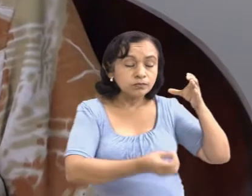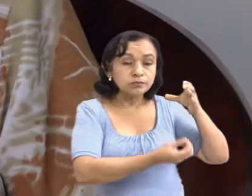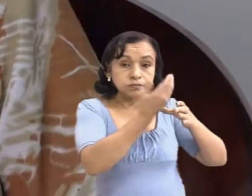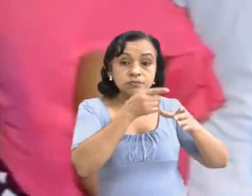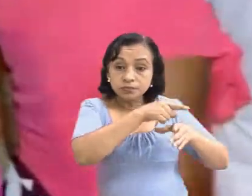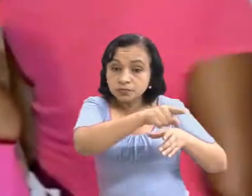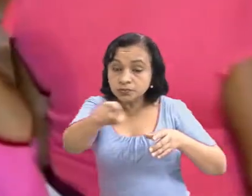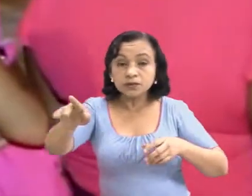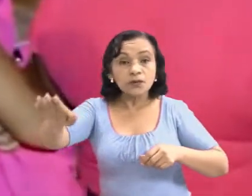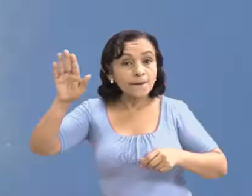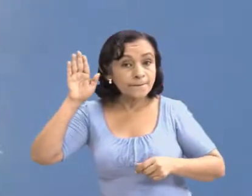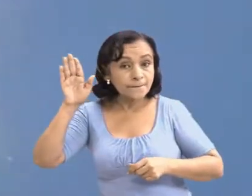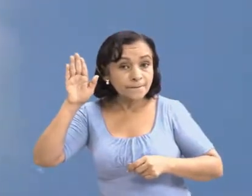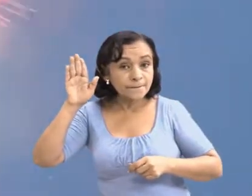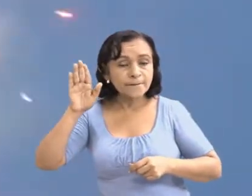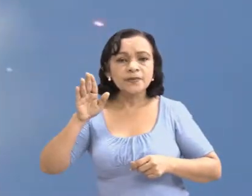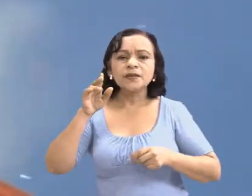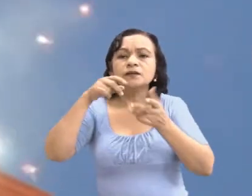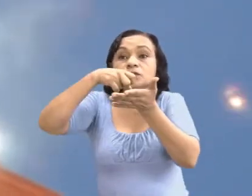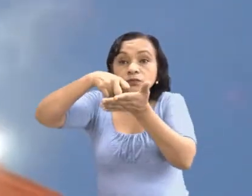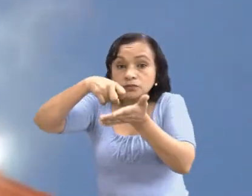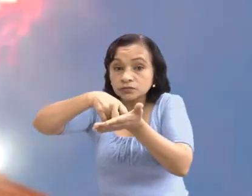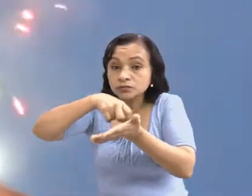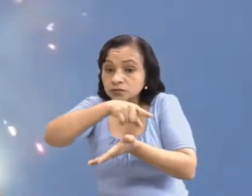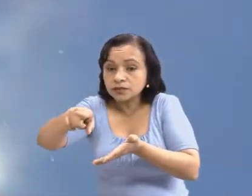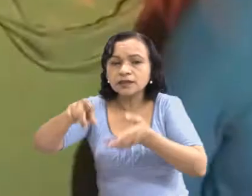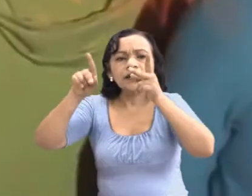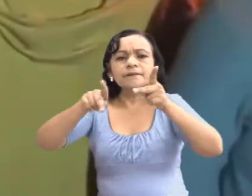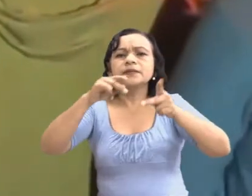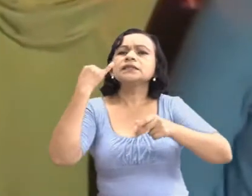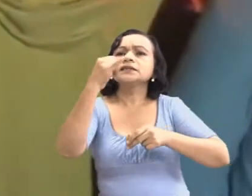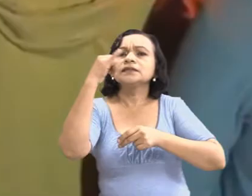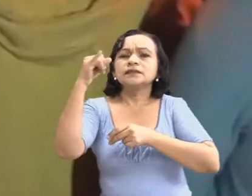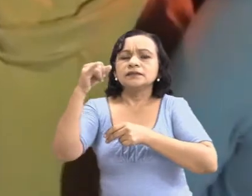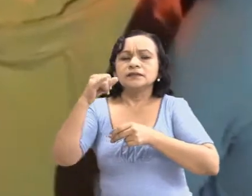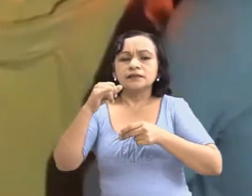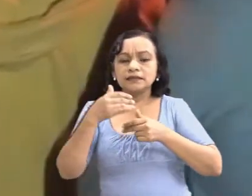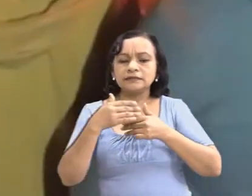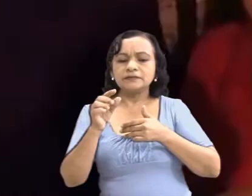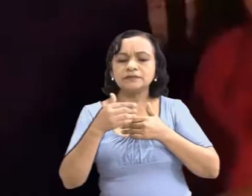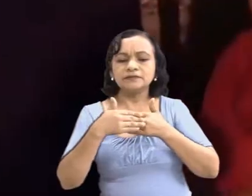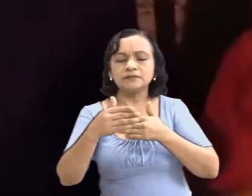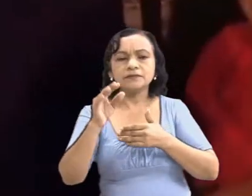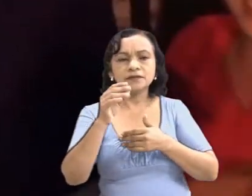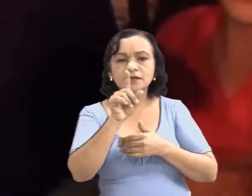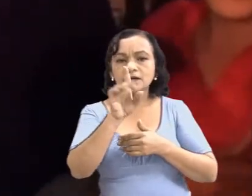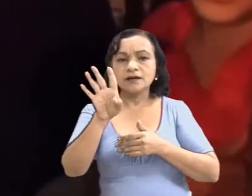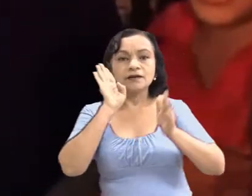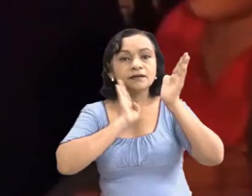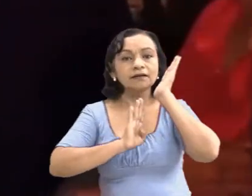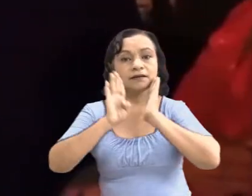para que cesara el cerro. Entonces ellas dijeron que sí, y ya se aproximaba la gritería.